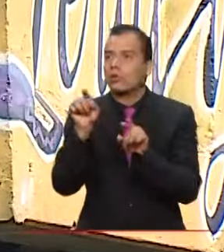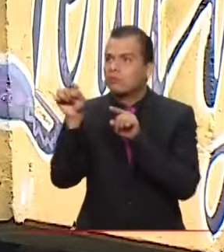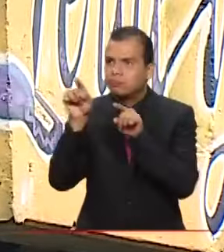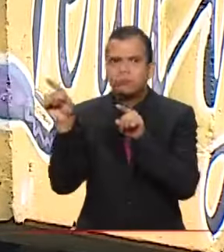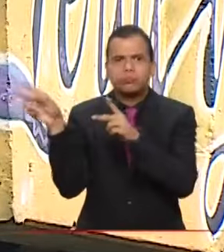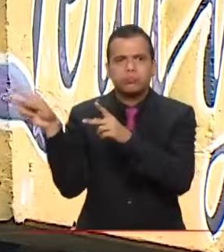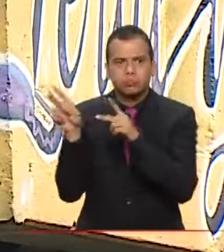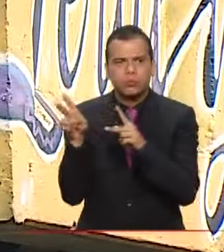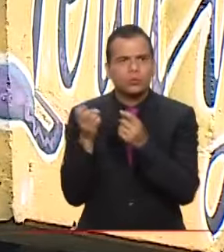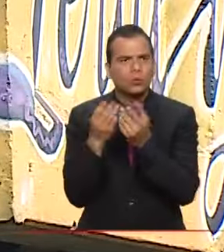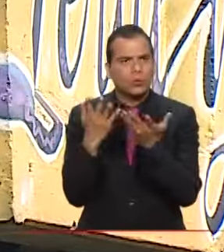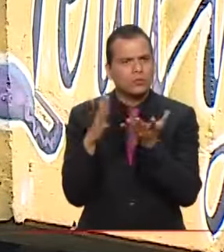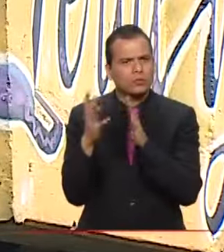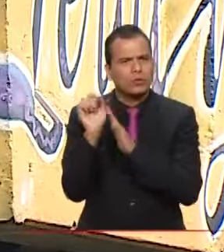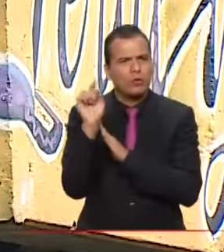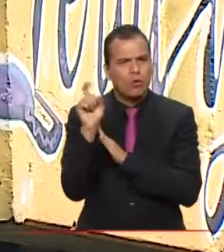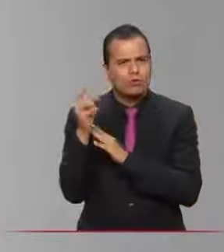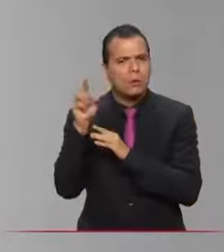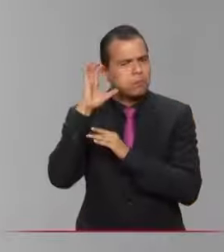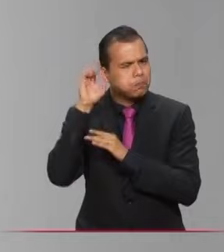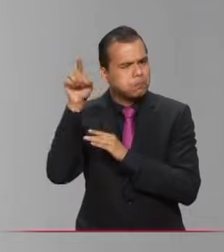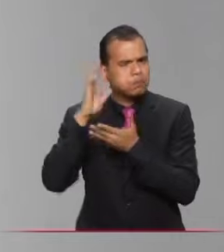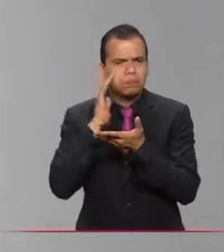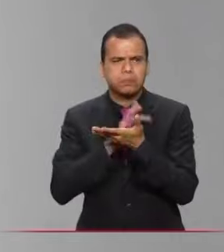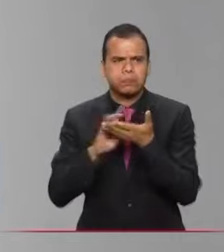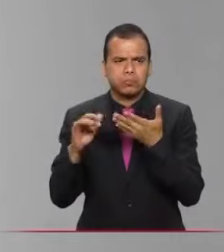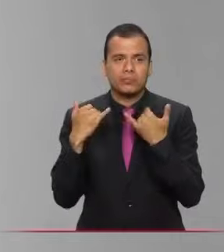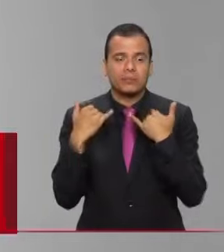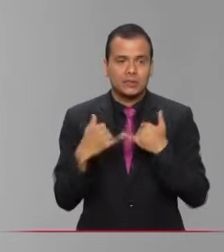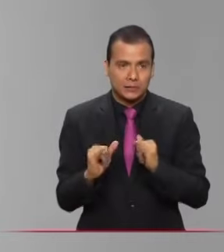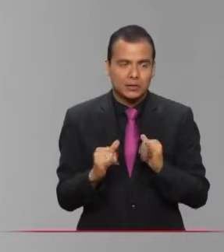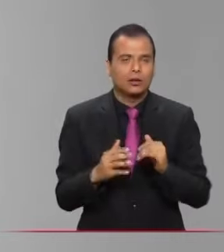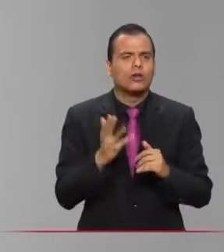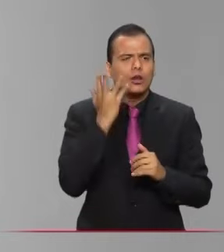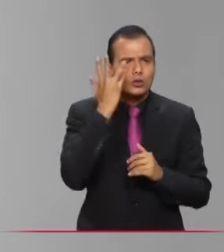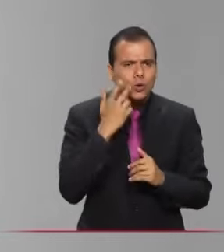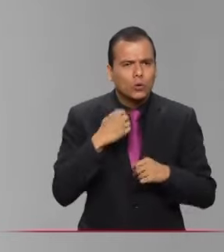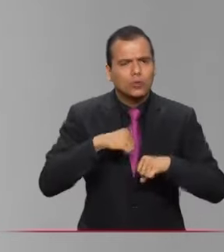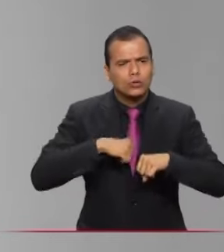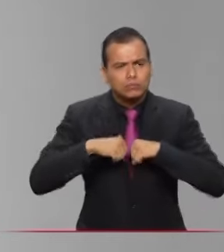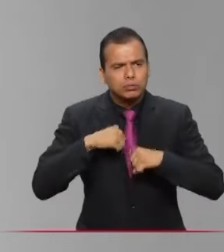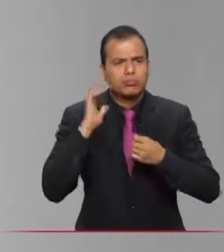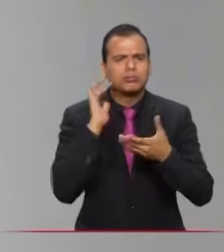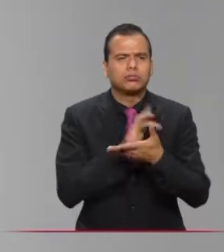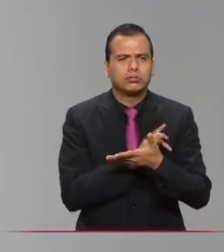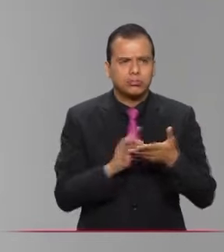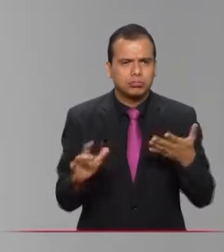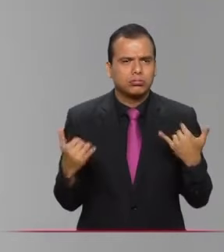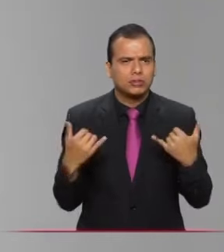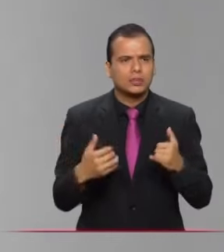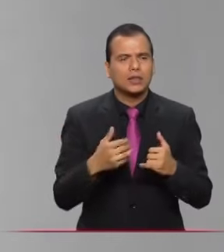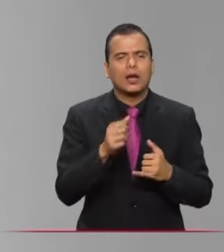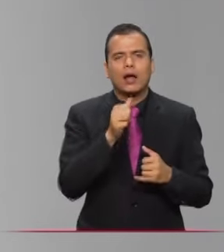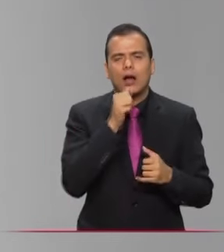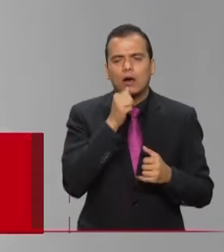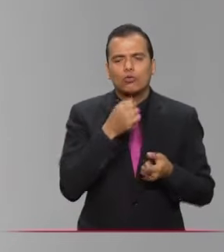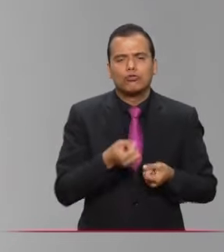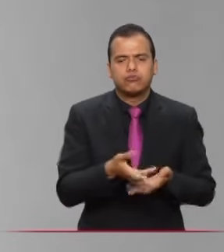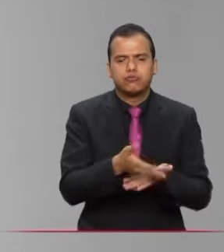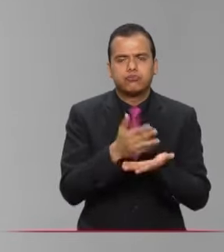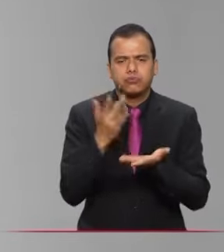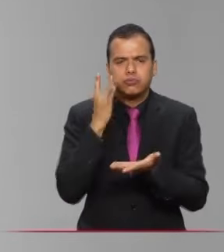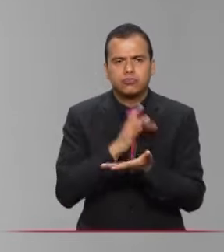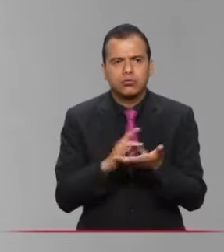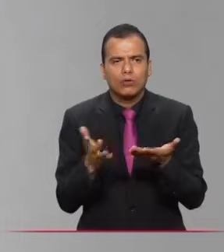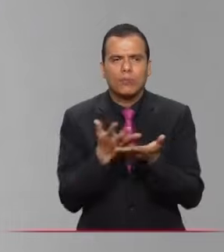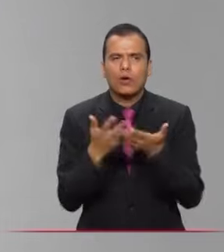ya recuperados. Los trabajos de lucimiento se hacen a diario y contemplan el lavado de superficie, retiro de material